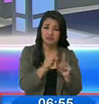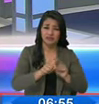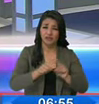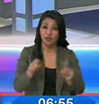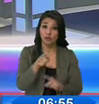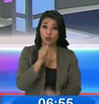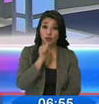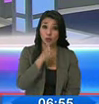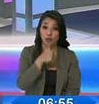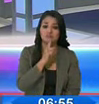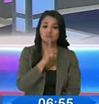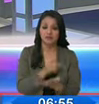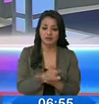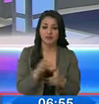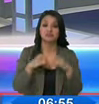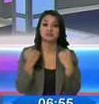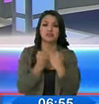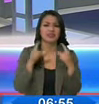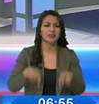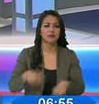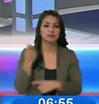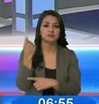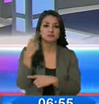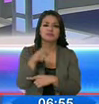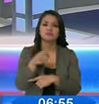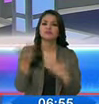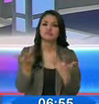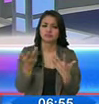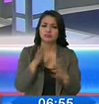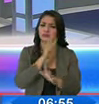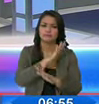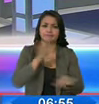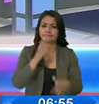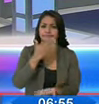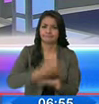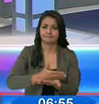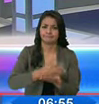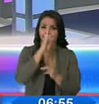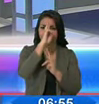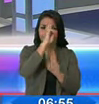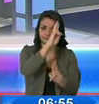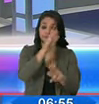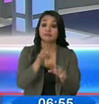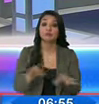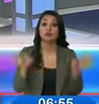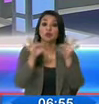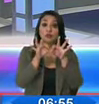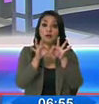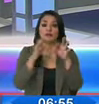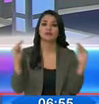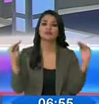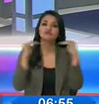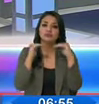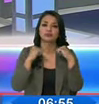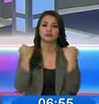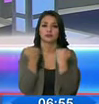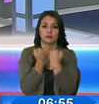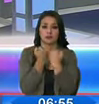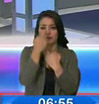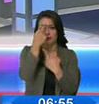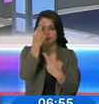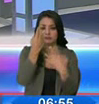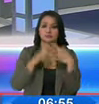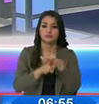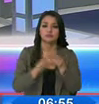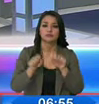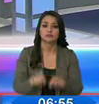que la violencia hay que desterrarlo. Hombres y mujeres tenemos que luchar por el respeto, que es la base de una sociedad en la cual debemos ser inclusivos.